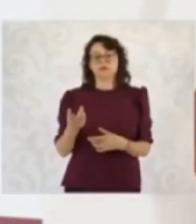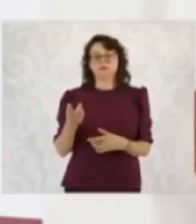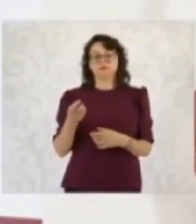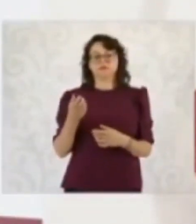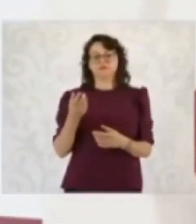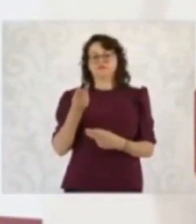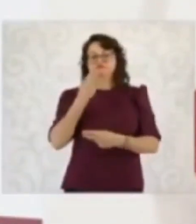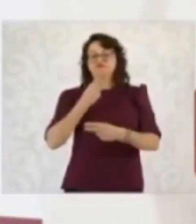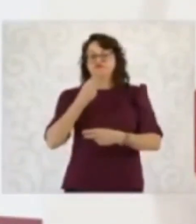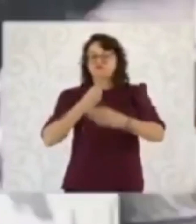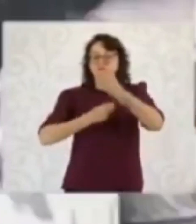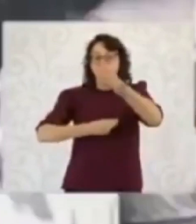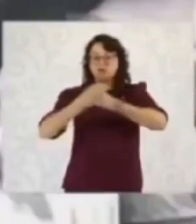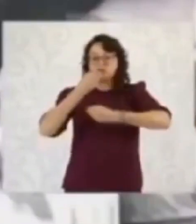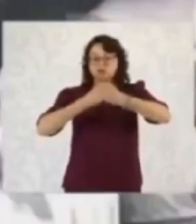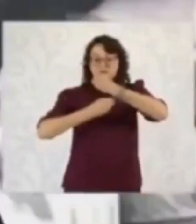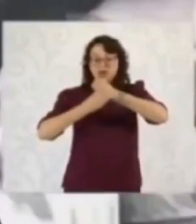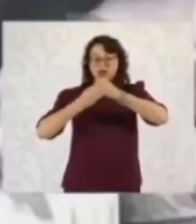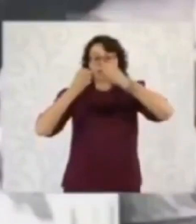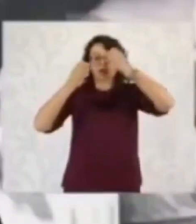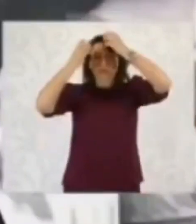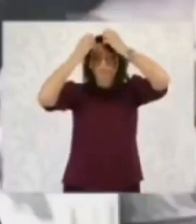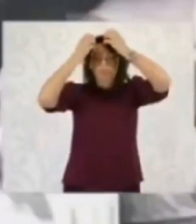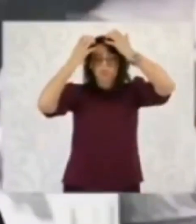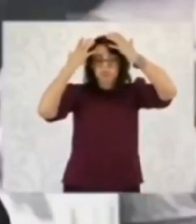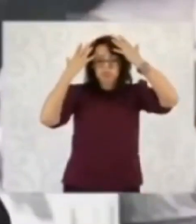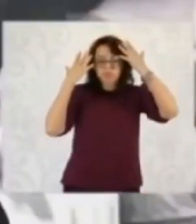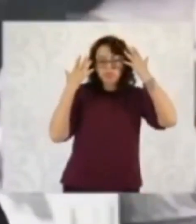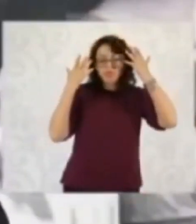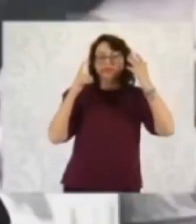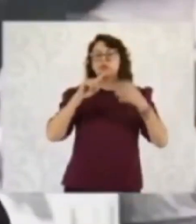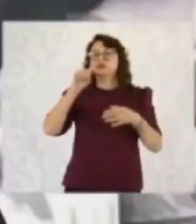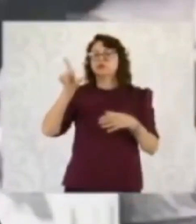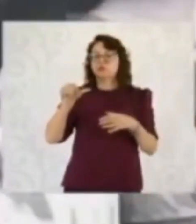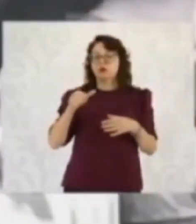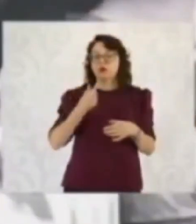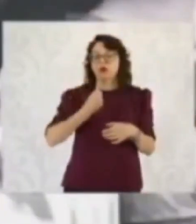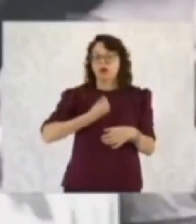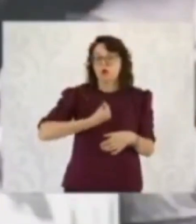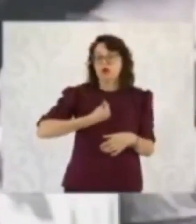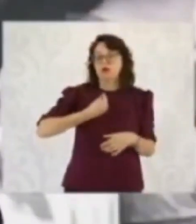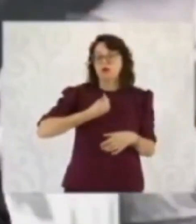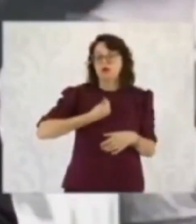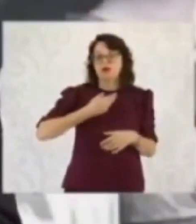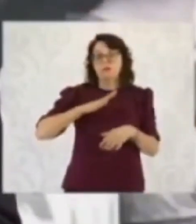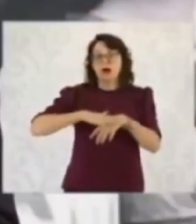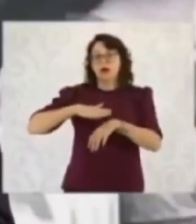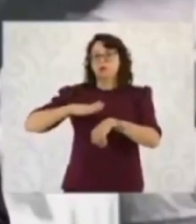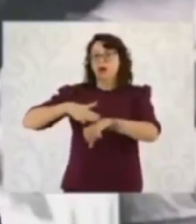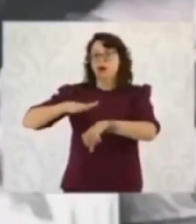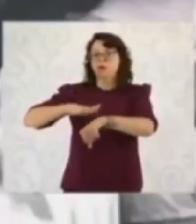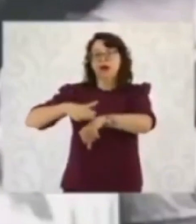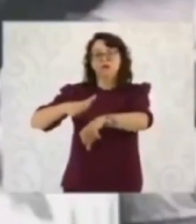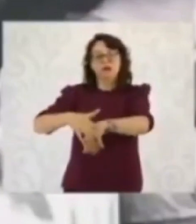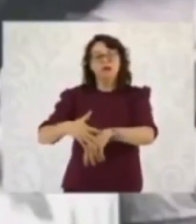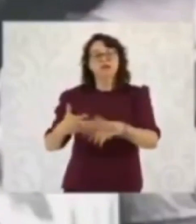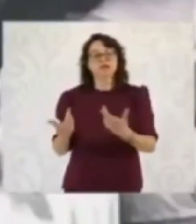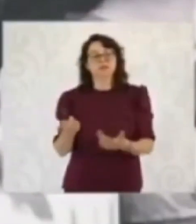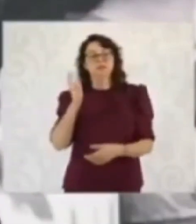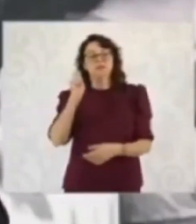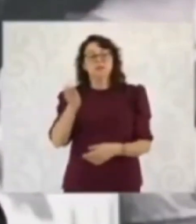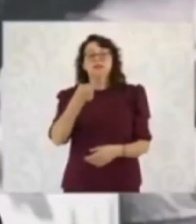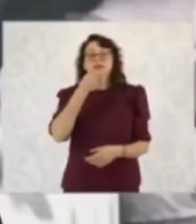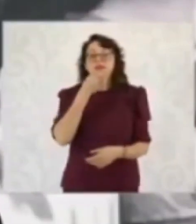que quiere decir que cada vez necesitamos consumir más azúcar, y por lo tanto los niños,